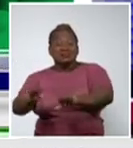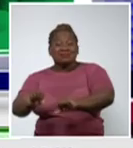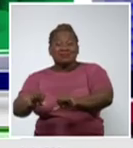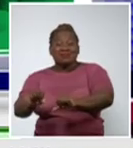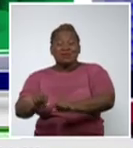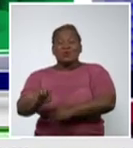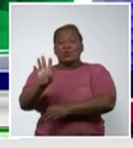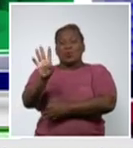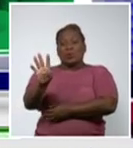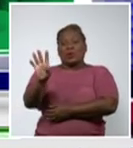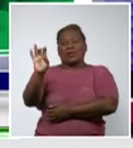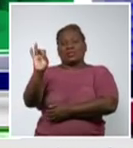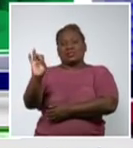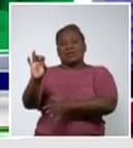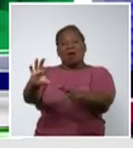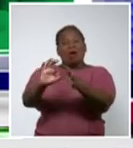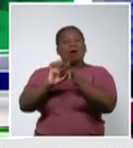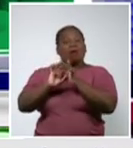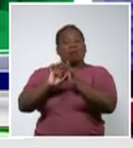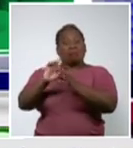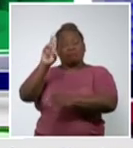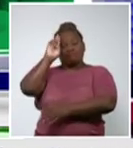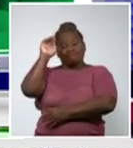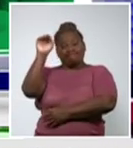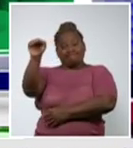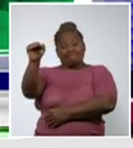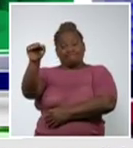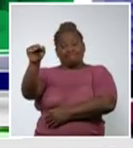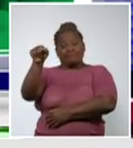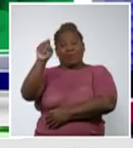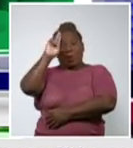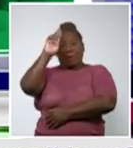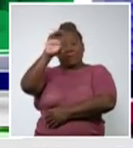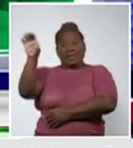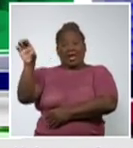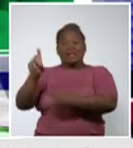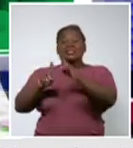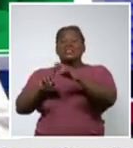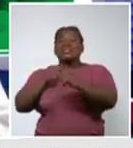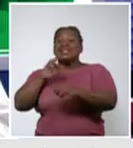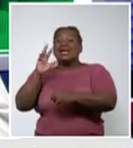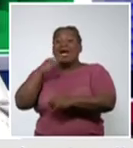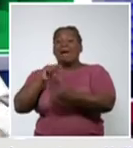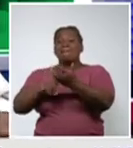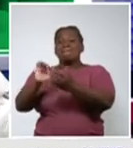47 graves ingresados en nuestra sala de terapia intensiva.